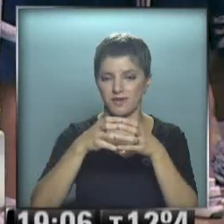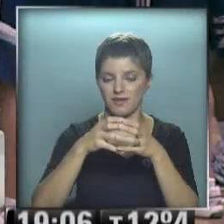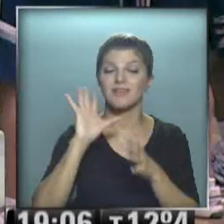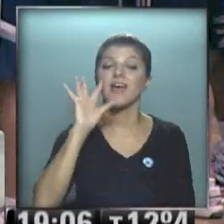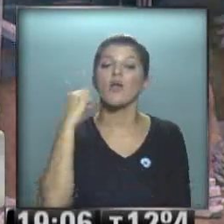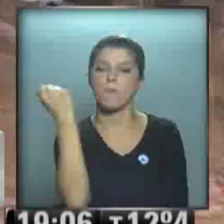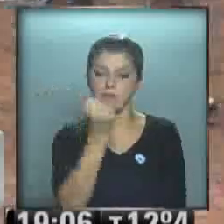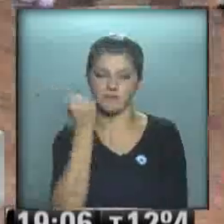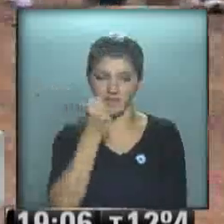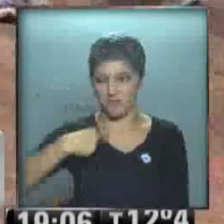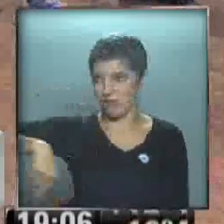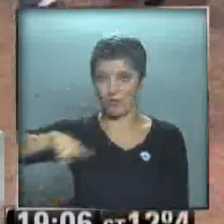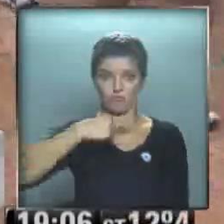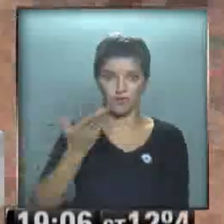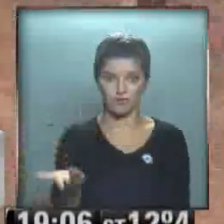para nosotros.